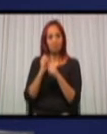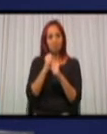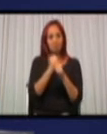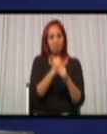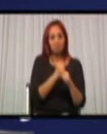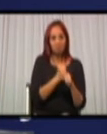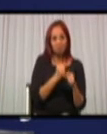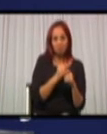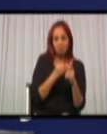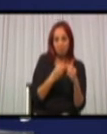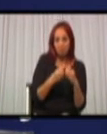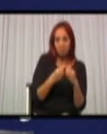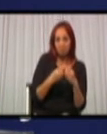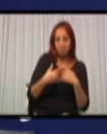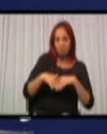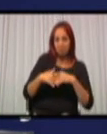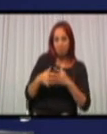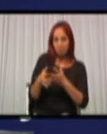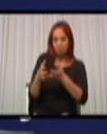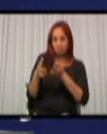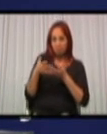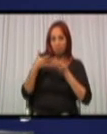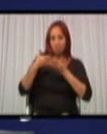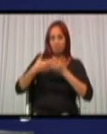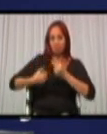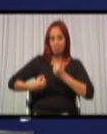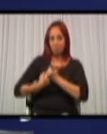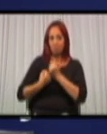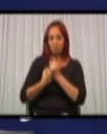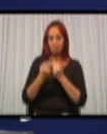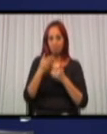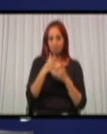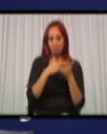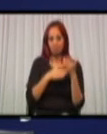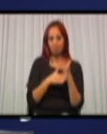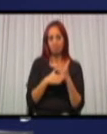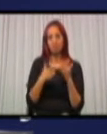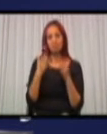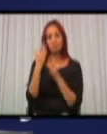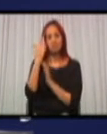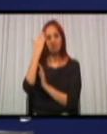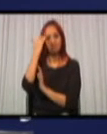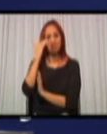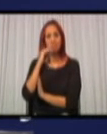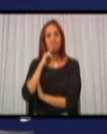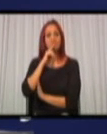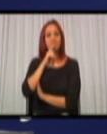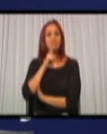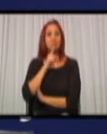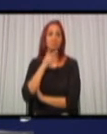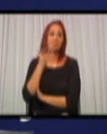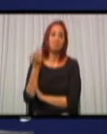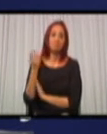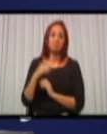empresas que nos quieran venir a solventar esta parte, porque de verdad